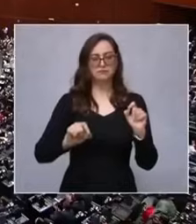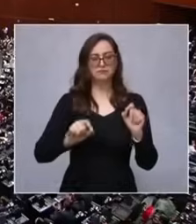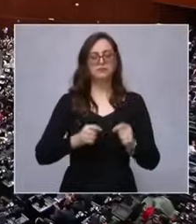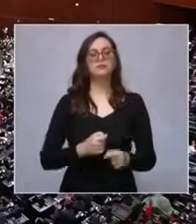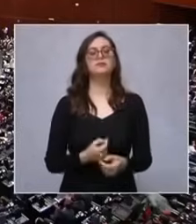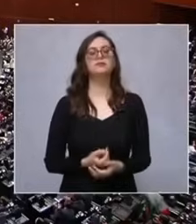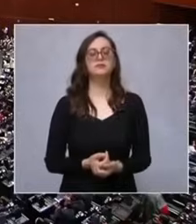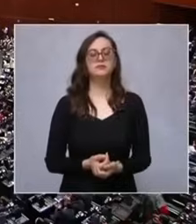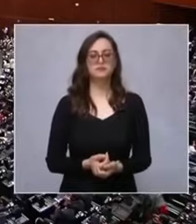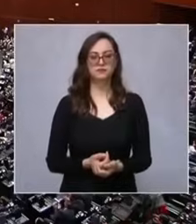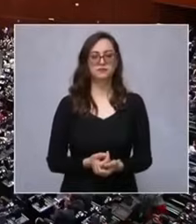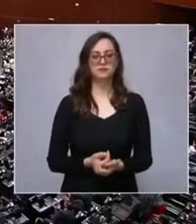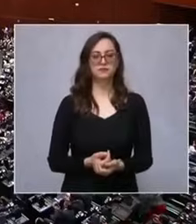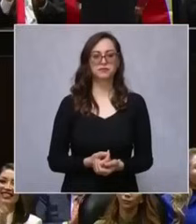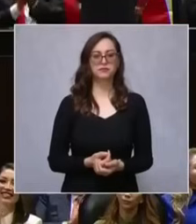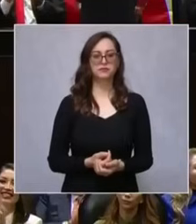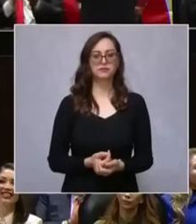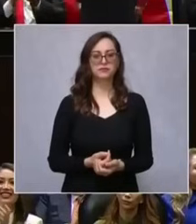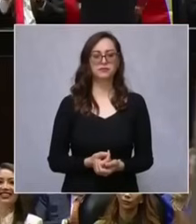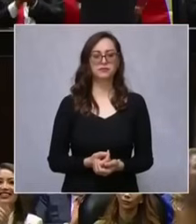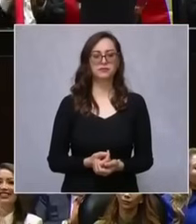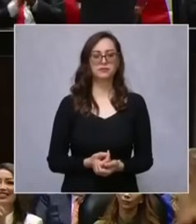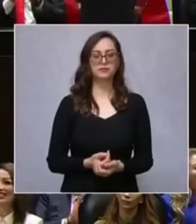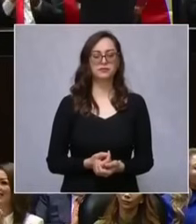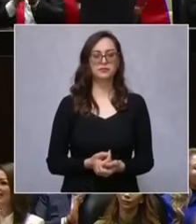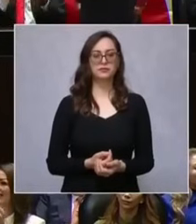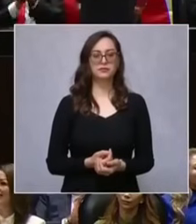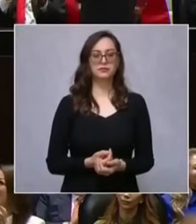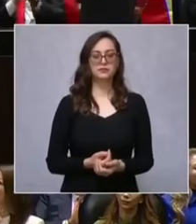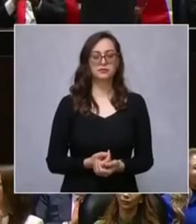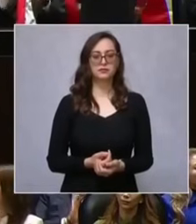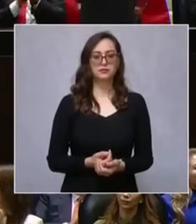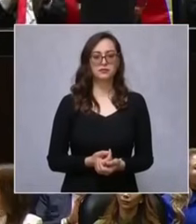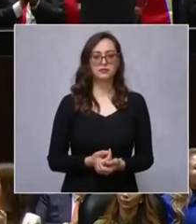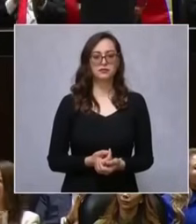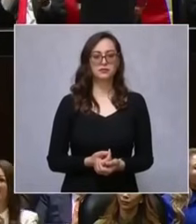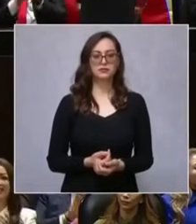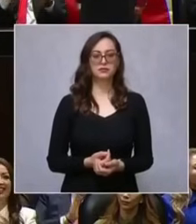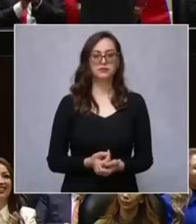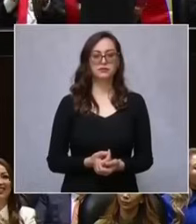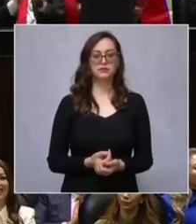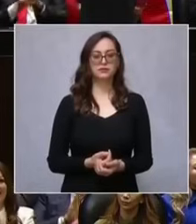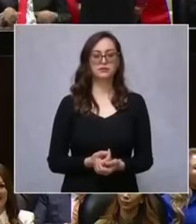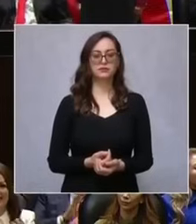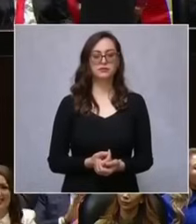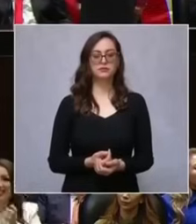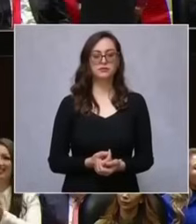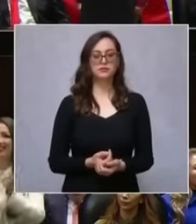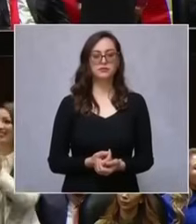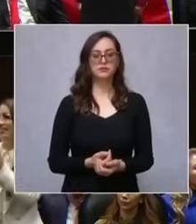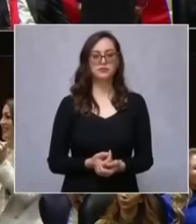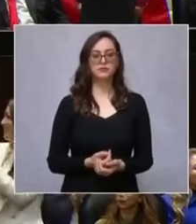Para que tú veas, al final es que ella viene a hablar de ella. Así mismo. Al final del discurso. En